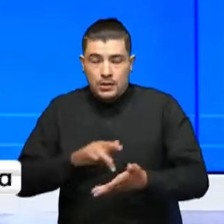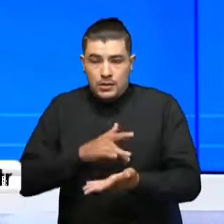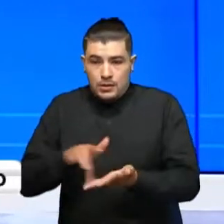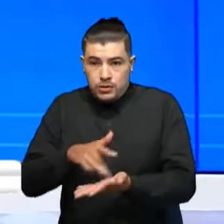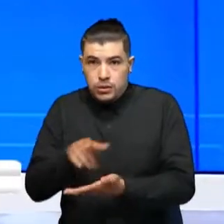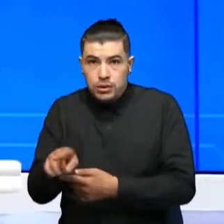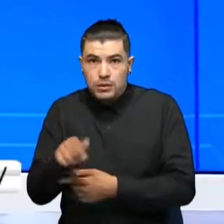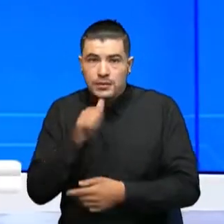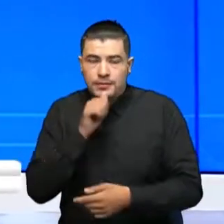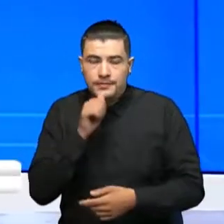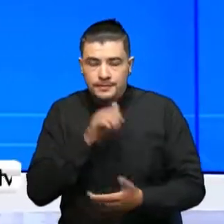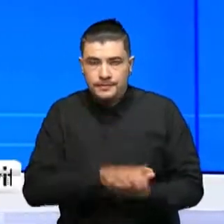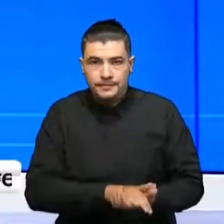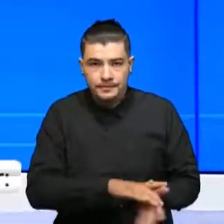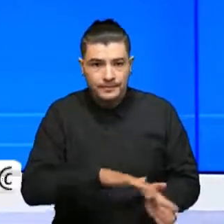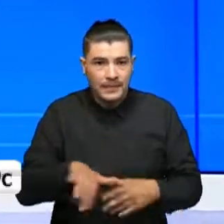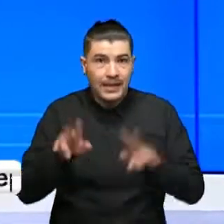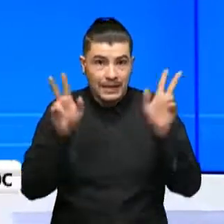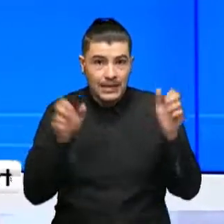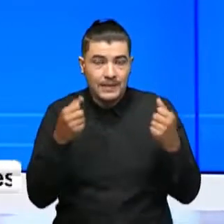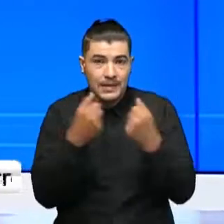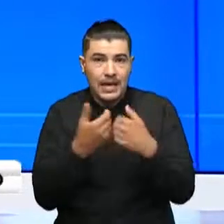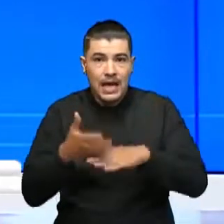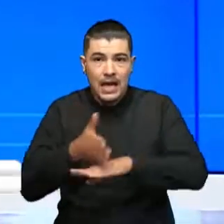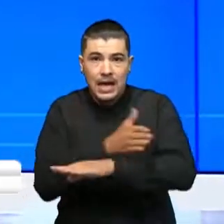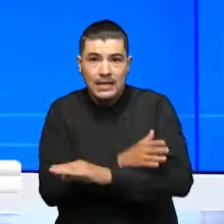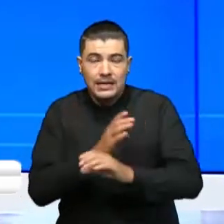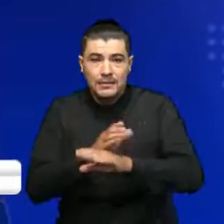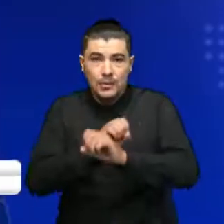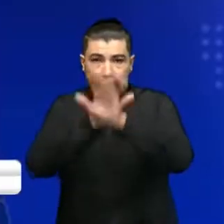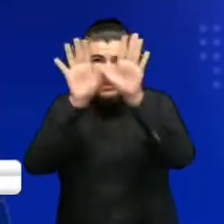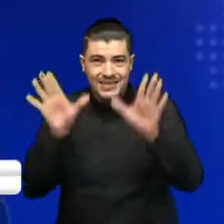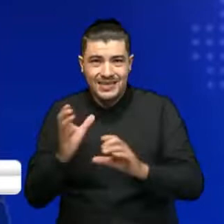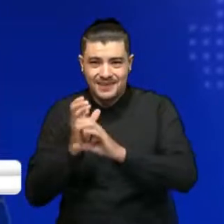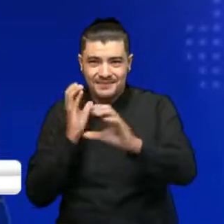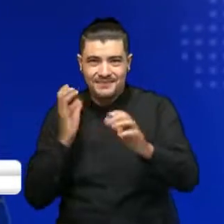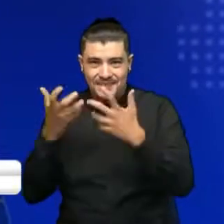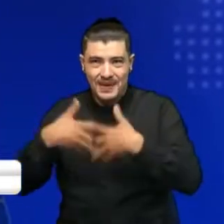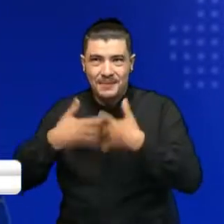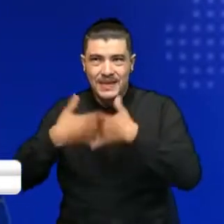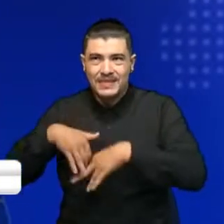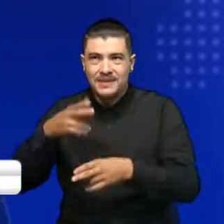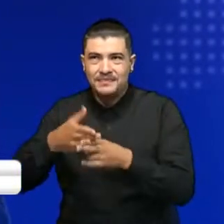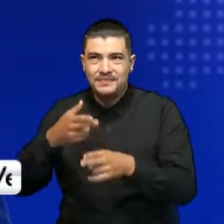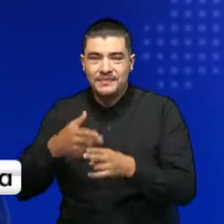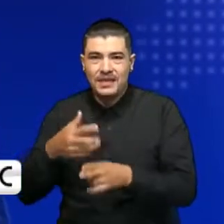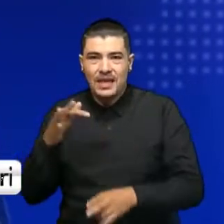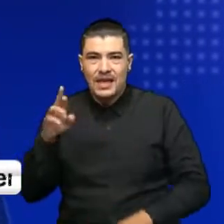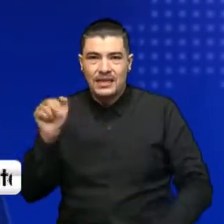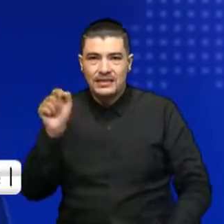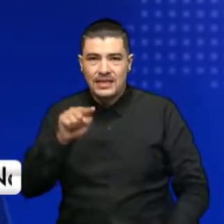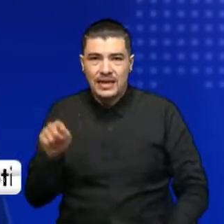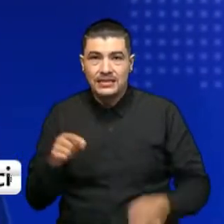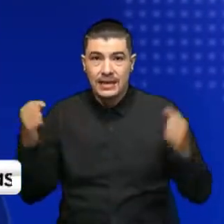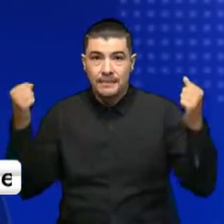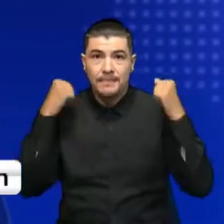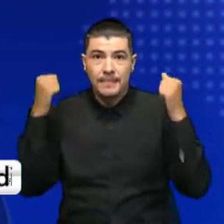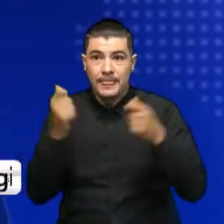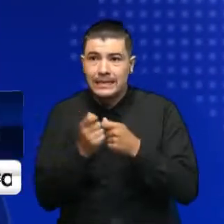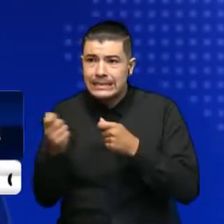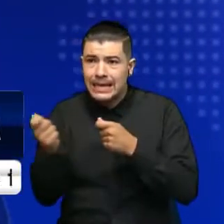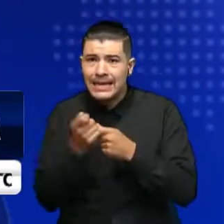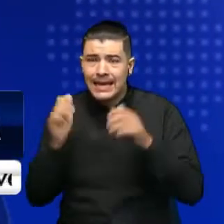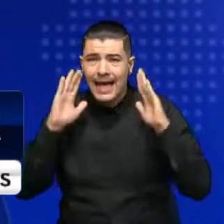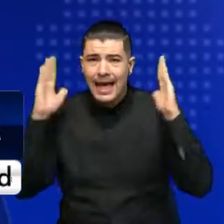Y seguimos con el tema de accidentalidad, ya que en horas de la mañana una buseta de servicio público que pertenece a la empresa Transpiedecuesta se volcó cerca al estadio